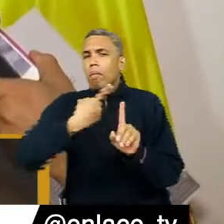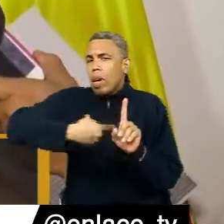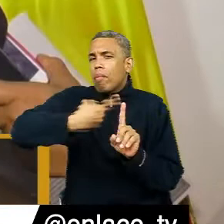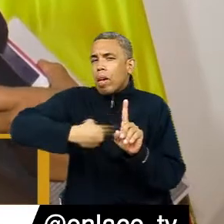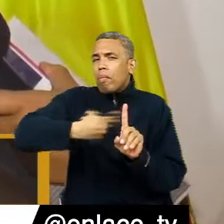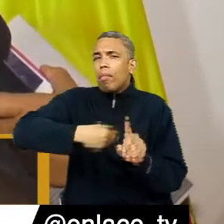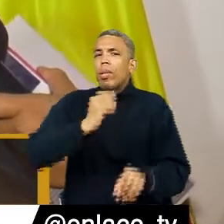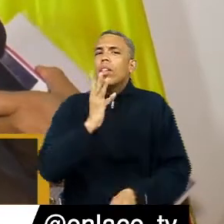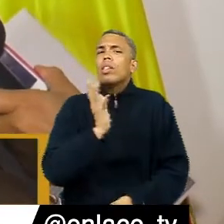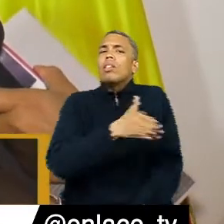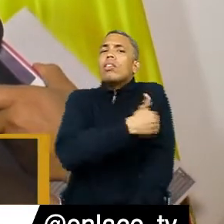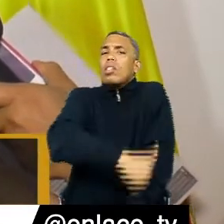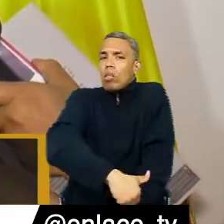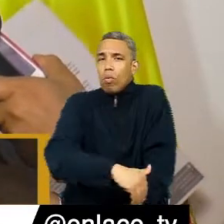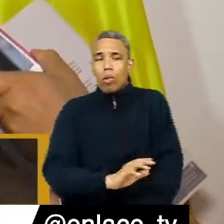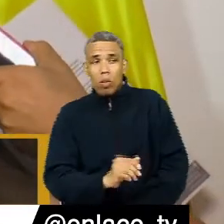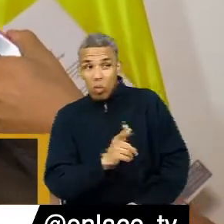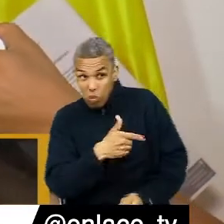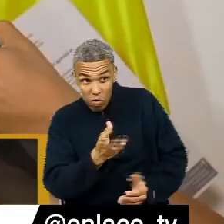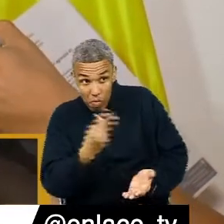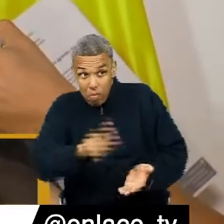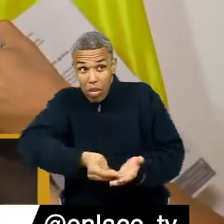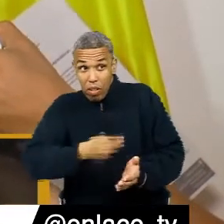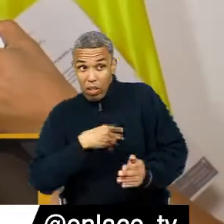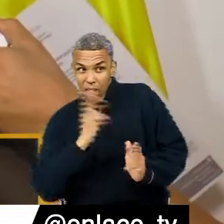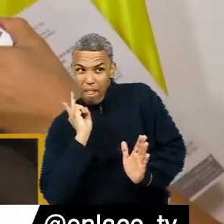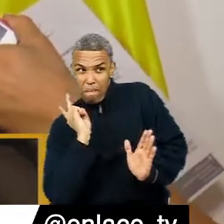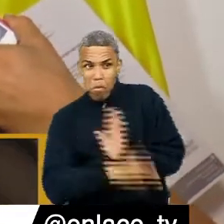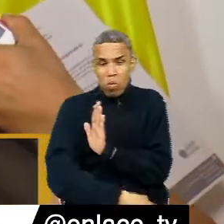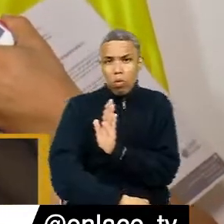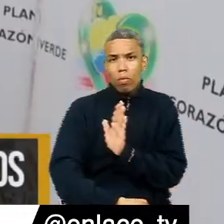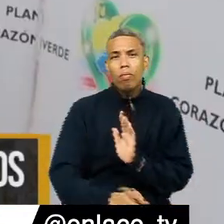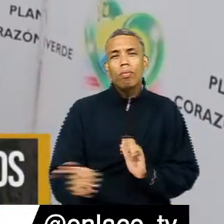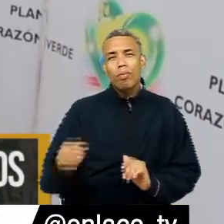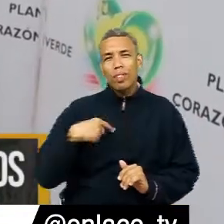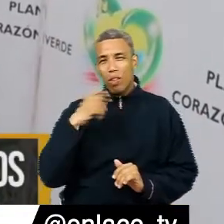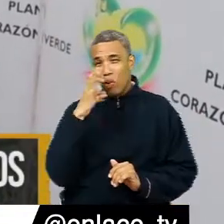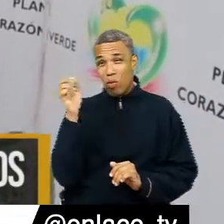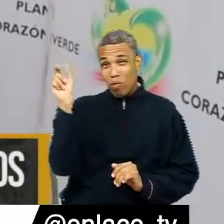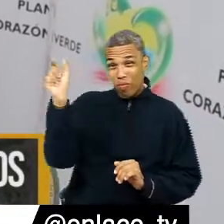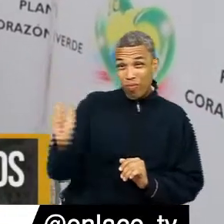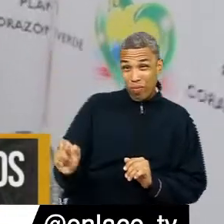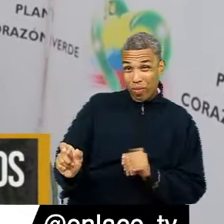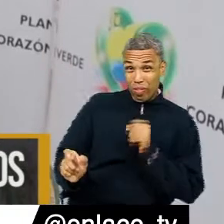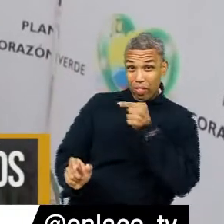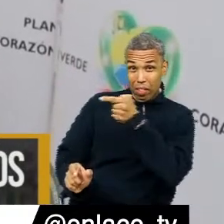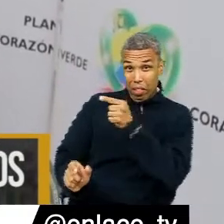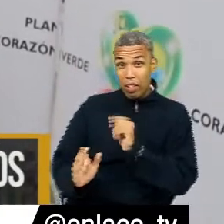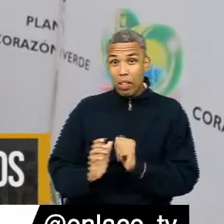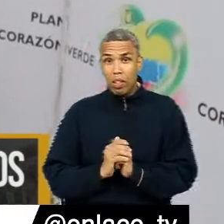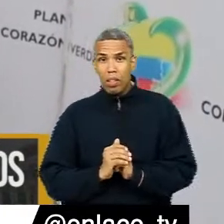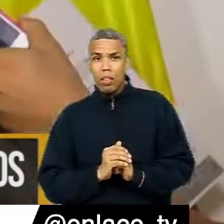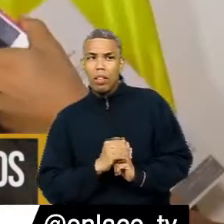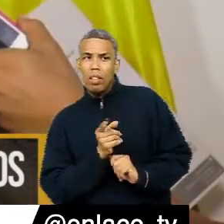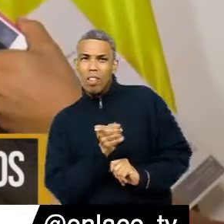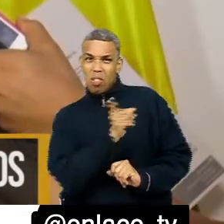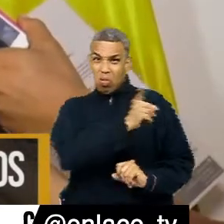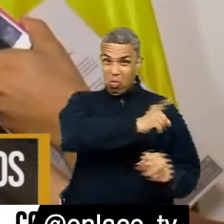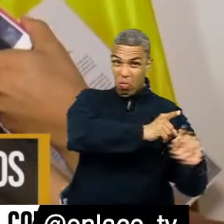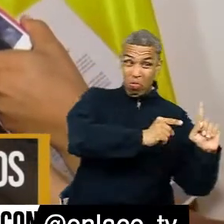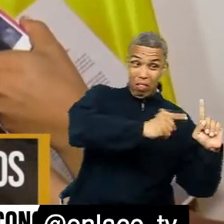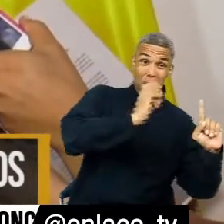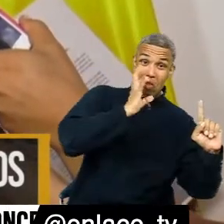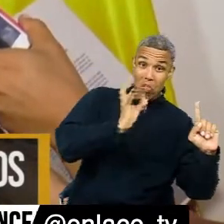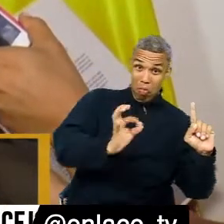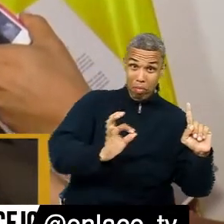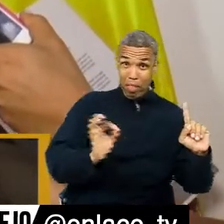persona aducía ser miembro de una organización criminal y estaba pues intimidando a la víctima con tal de no causarle daño.